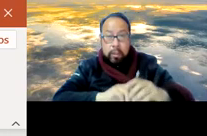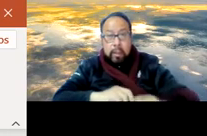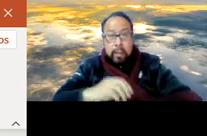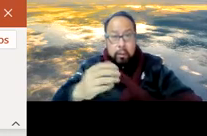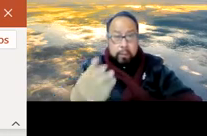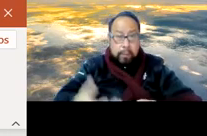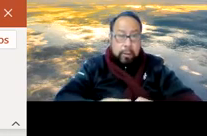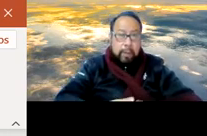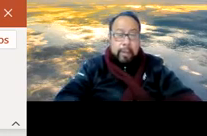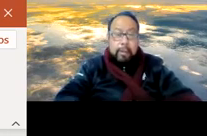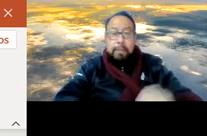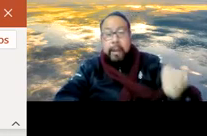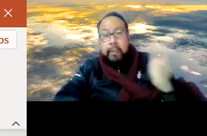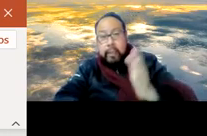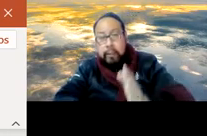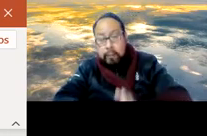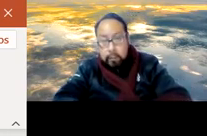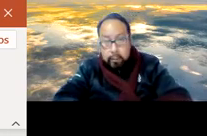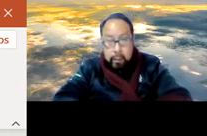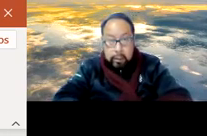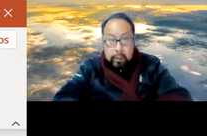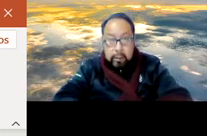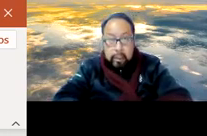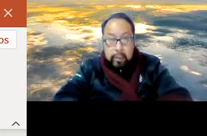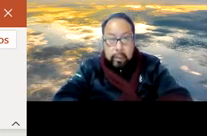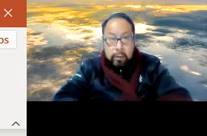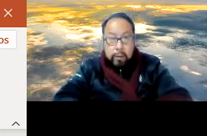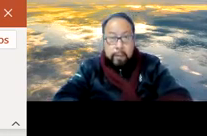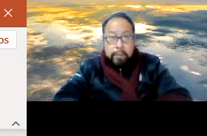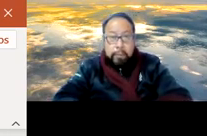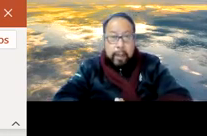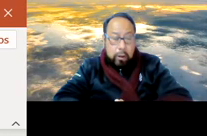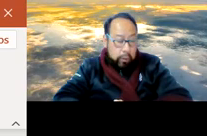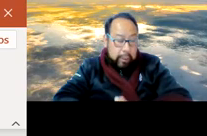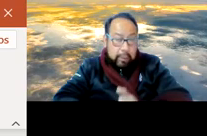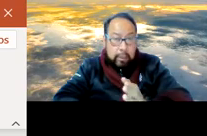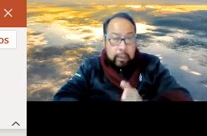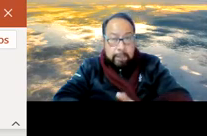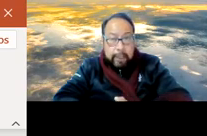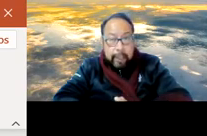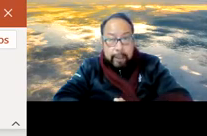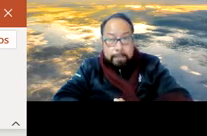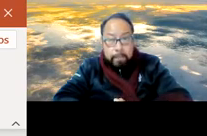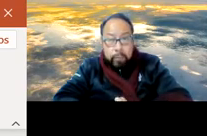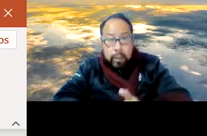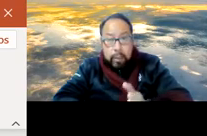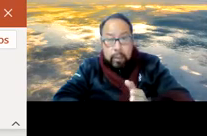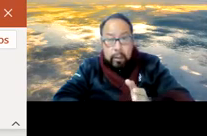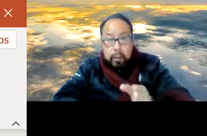esto. Entonces vemos otra vez que para quién está dirigido para la comunidad